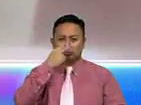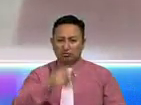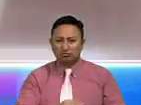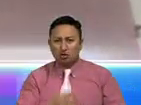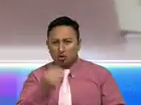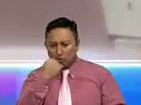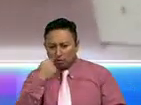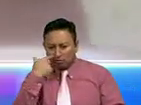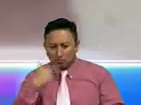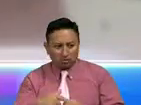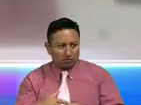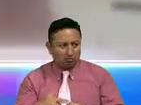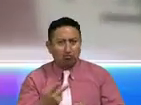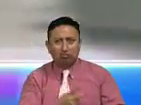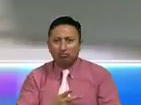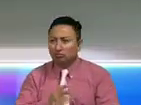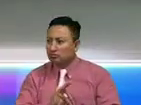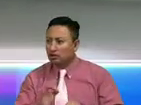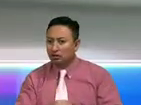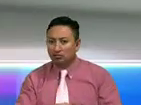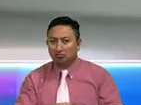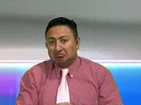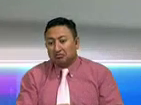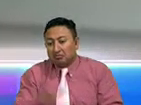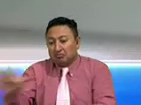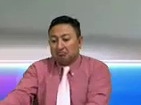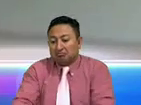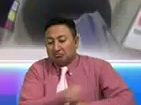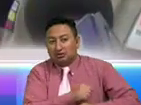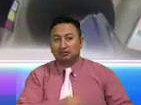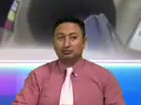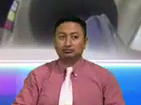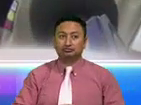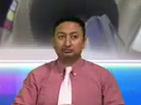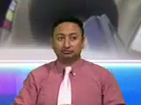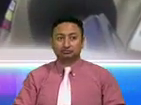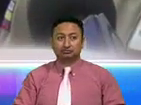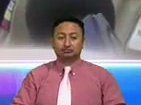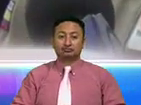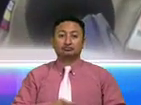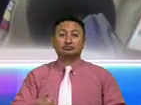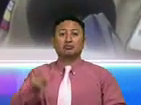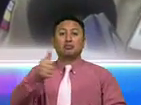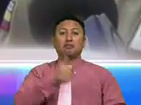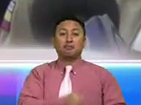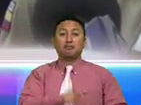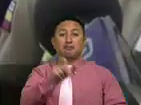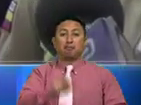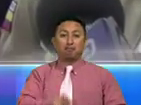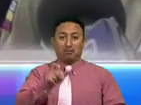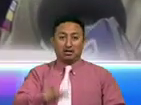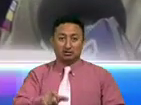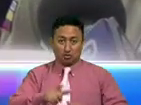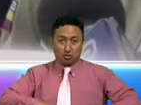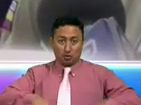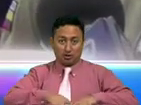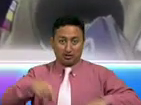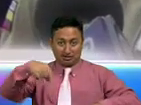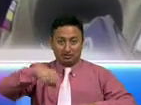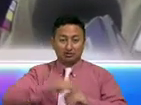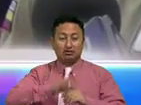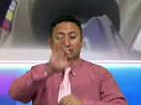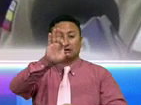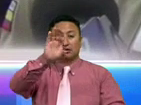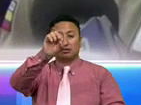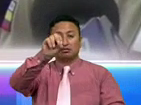como nadie cuidaba, procedieron a llevarse todo. Por información de los moradores, de los lugareños del sector de Tonsupa, nos